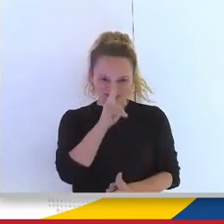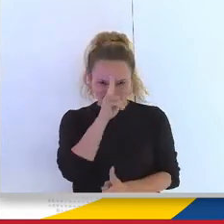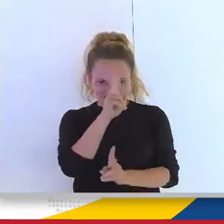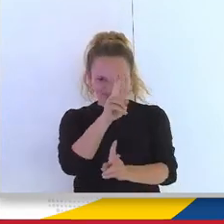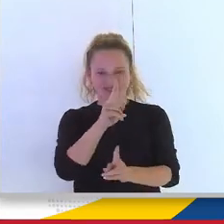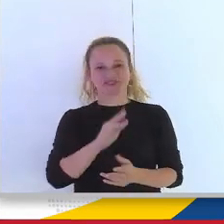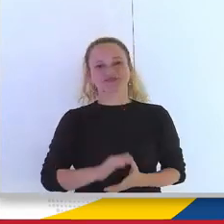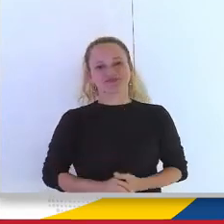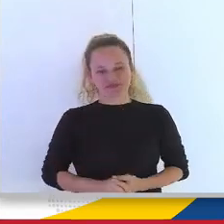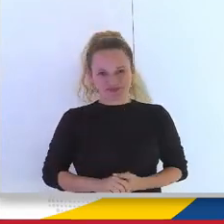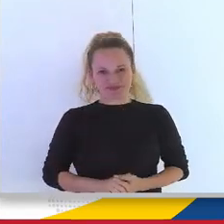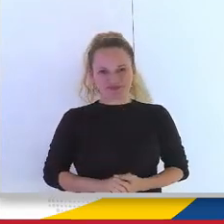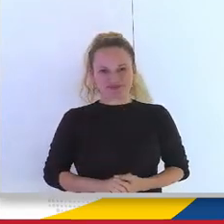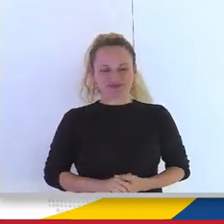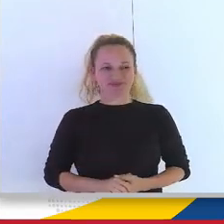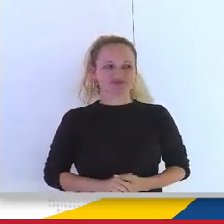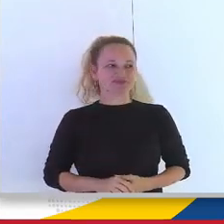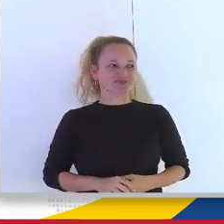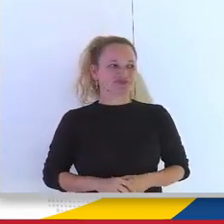tratar